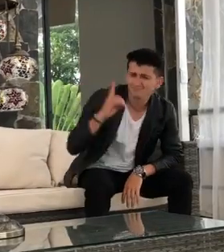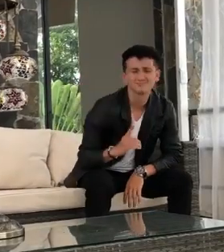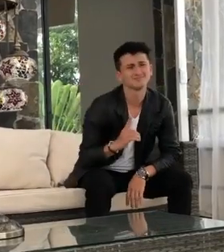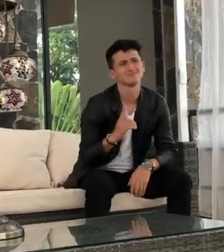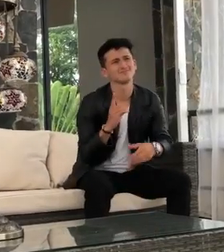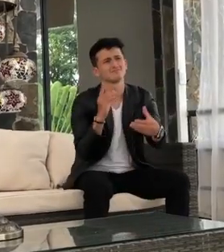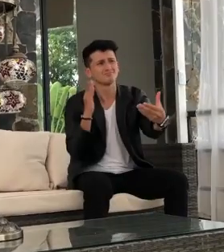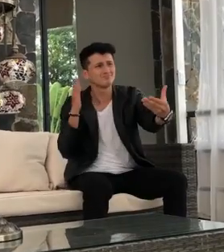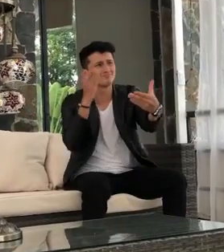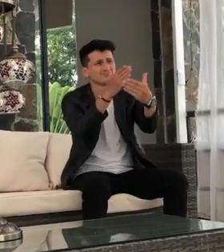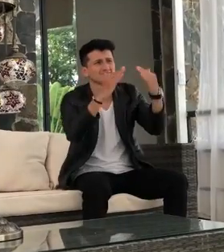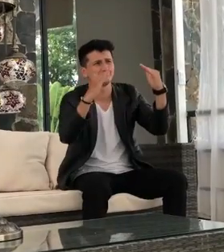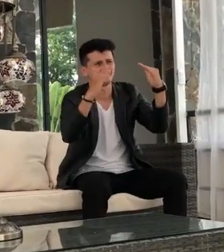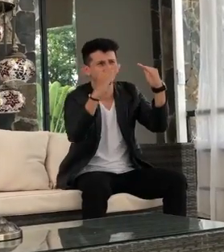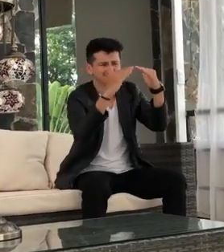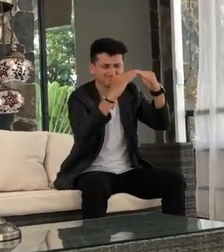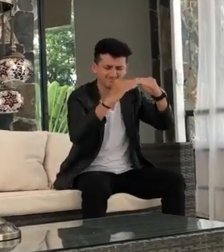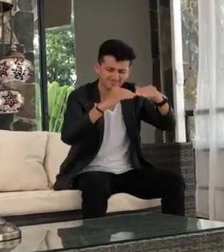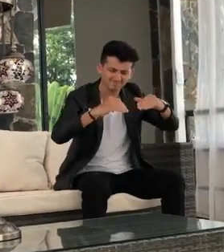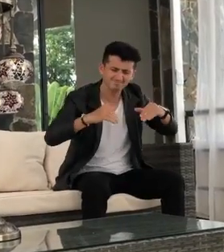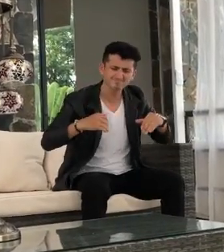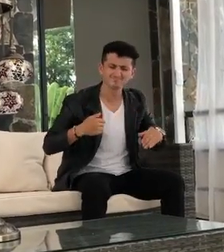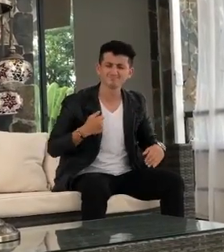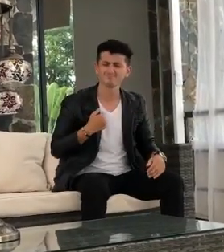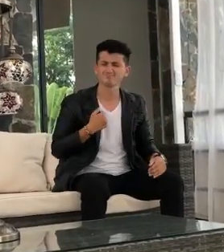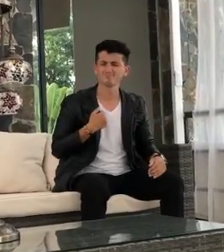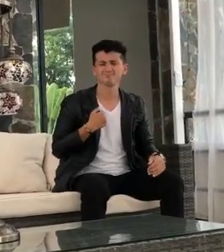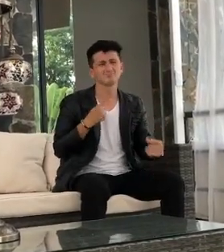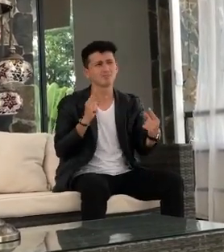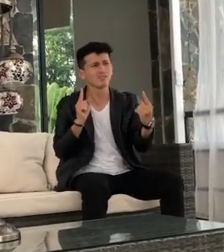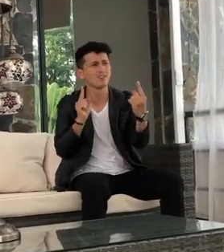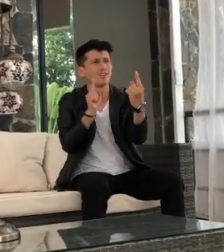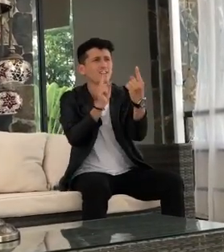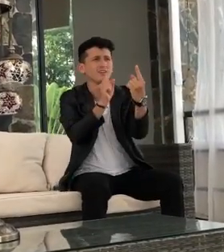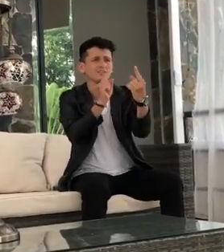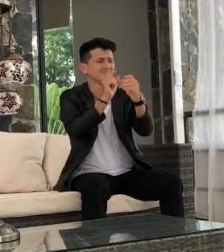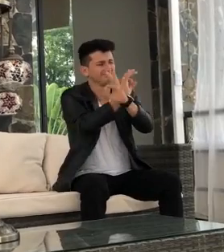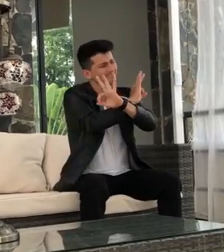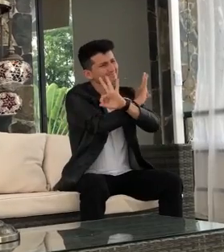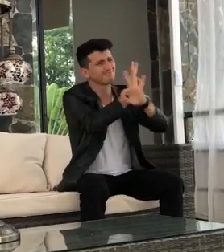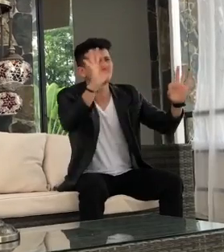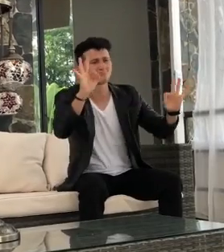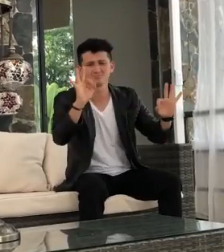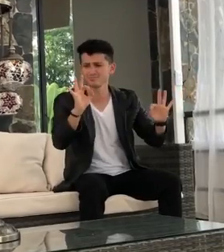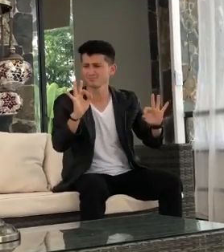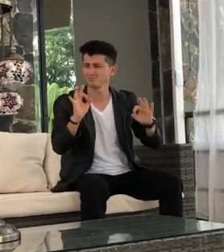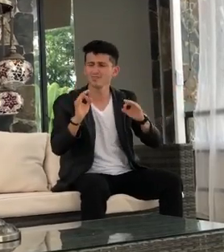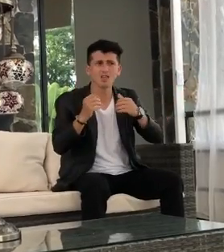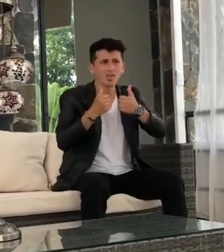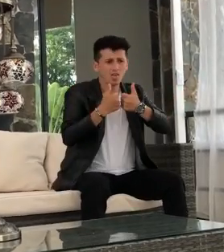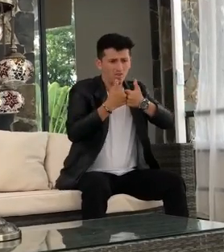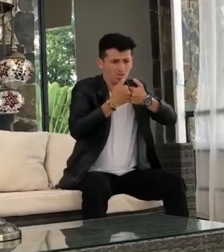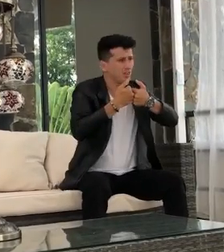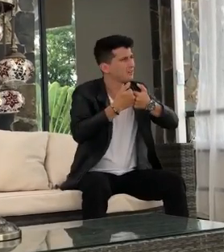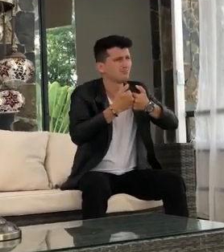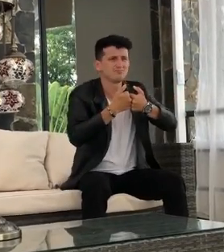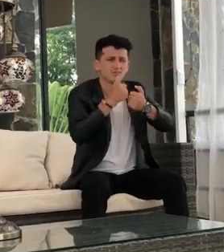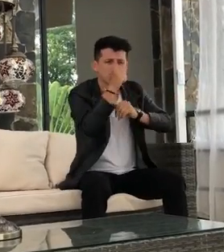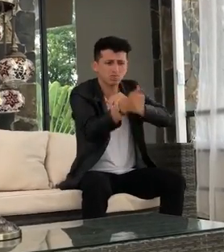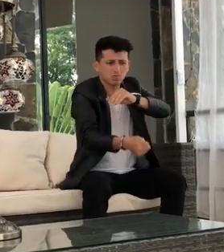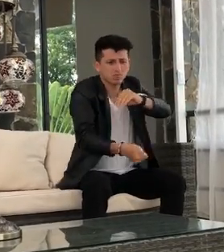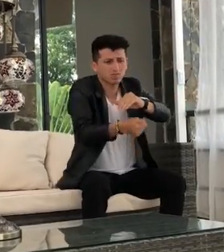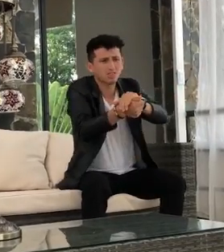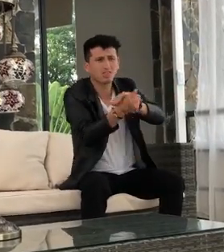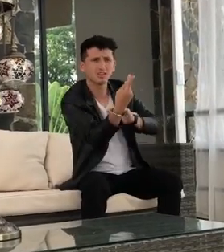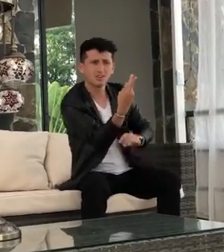Hoy por fin he decidido terminar lo nuestro aquí.